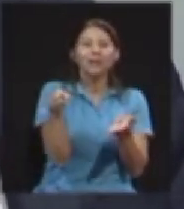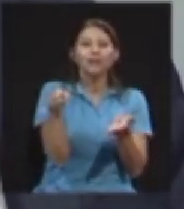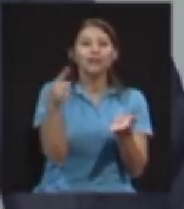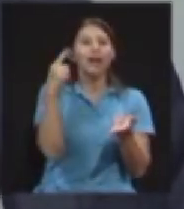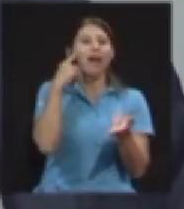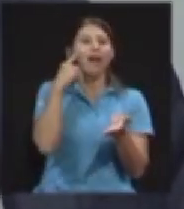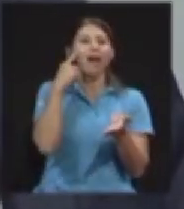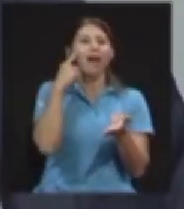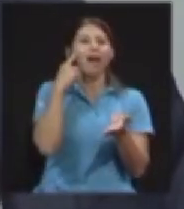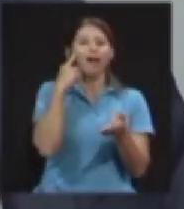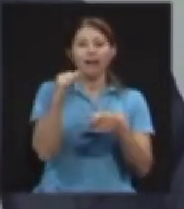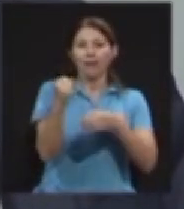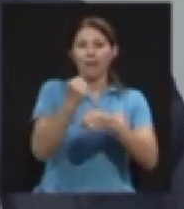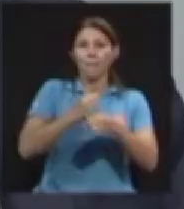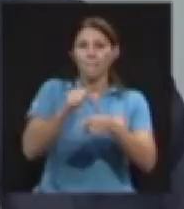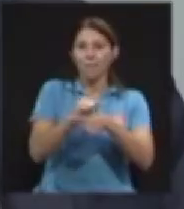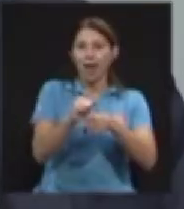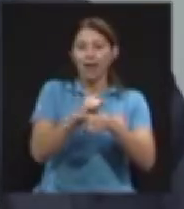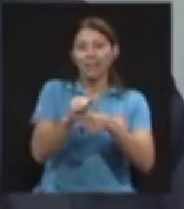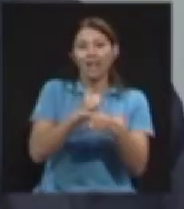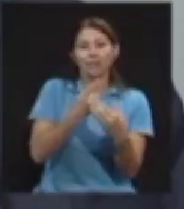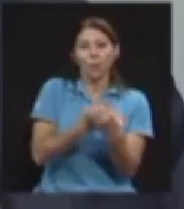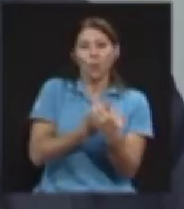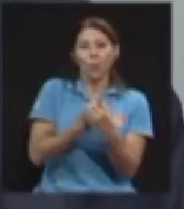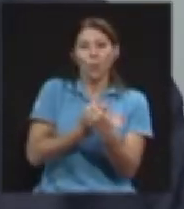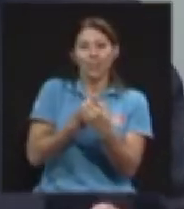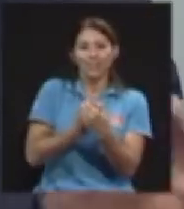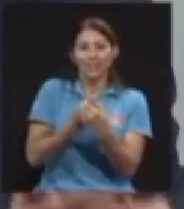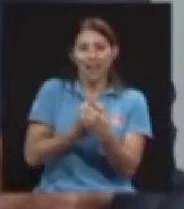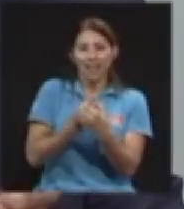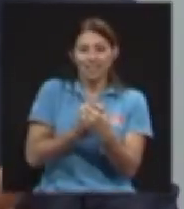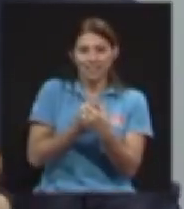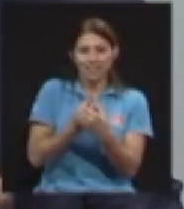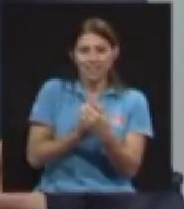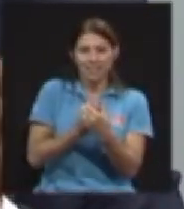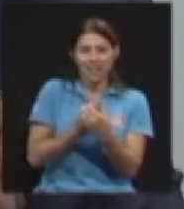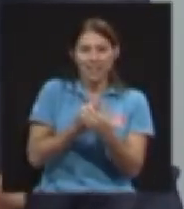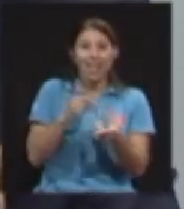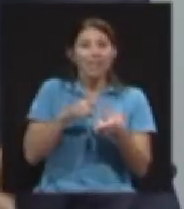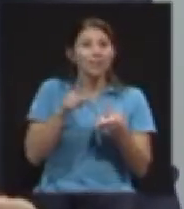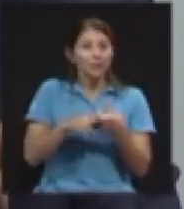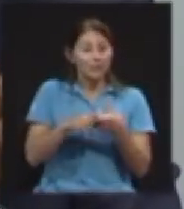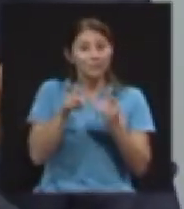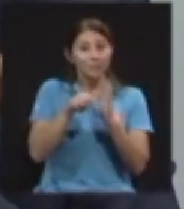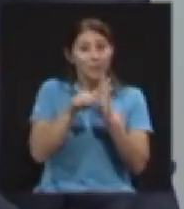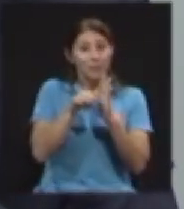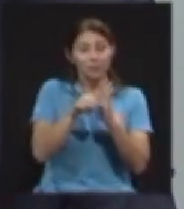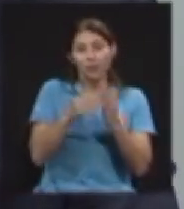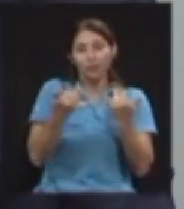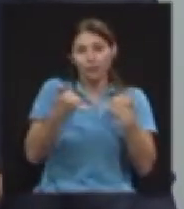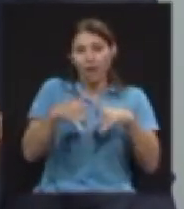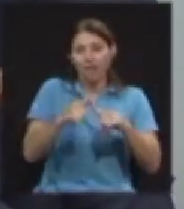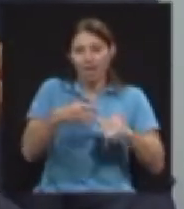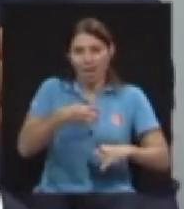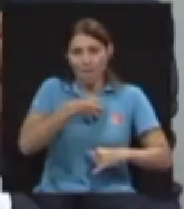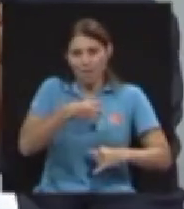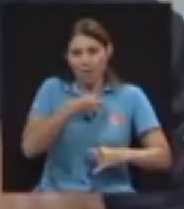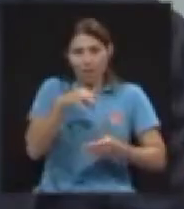Bueno, esa apelación está en apelación desde hace años y un montón de cosas más, pero la realidad es que los modelos tienen una